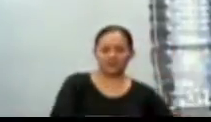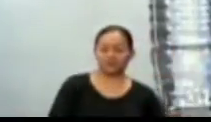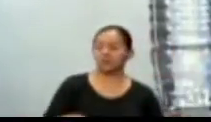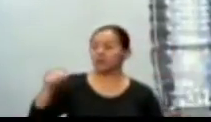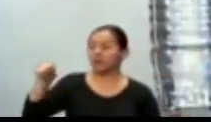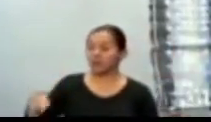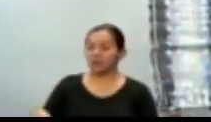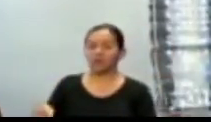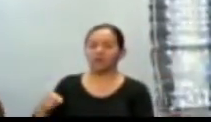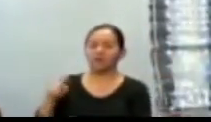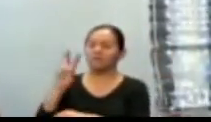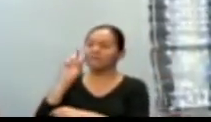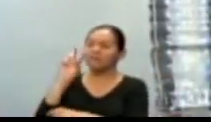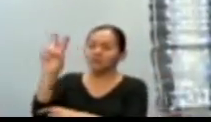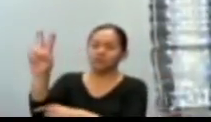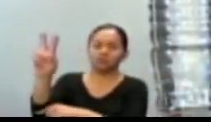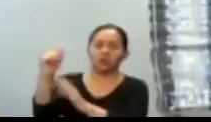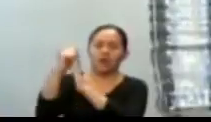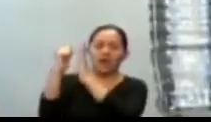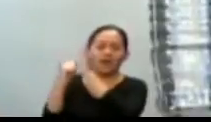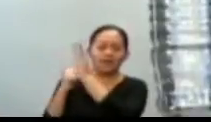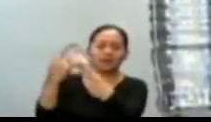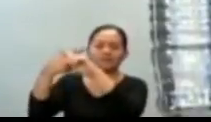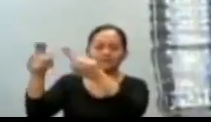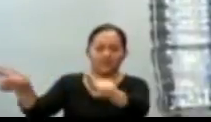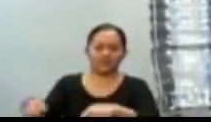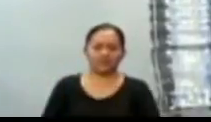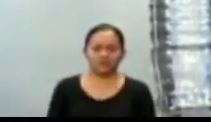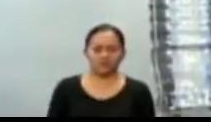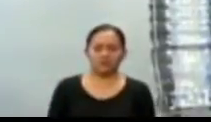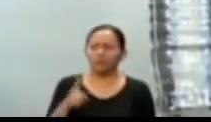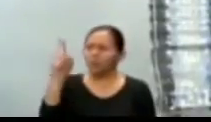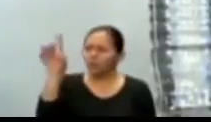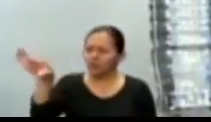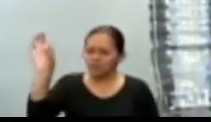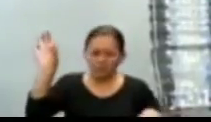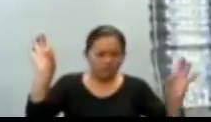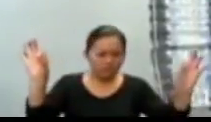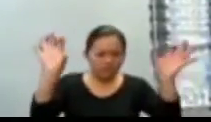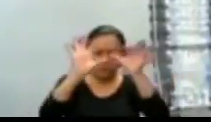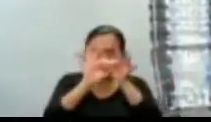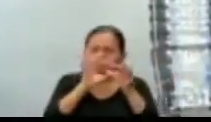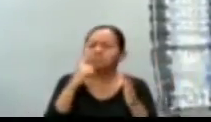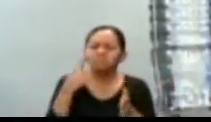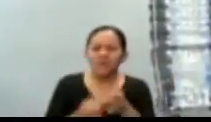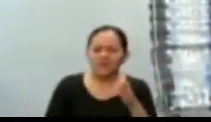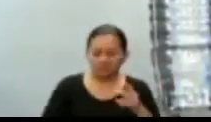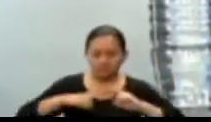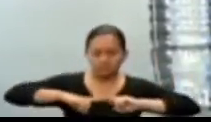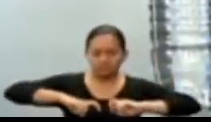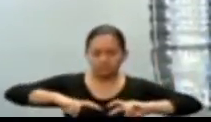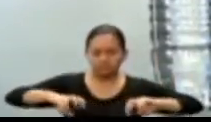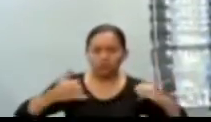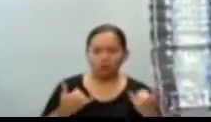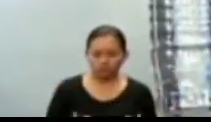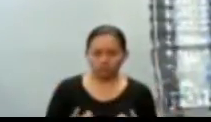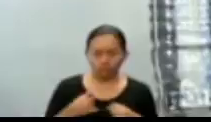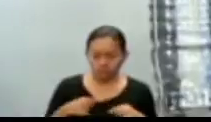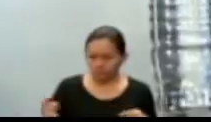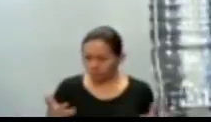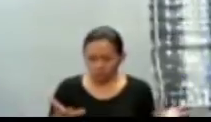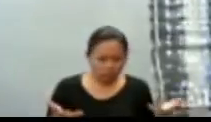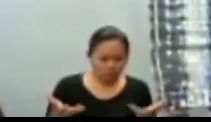ideológicamente disímiles, ¿qué es lo que los vincula? Lo que nosotros podemos pensar, y únicamente lo podemos entender en un